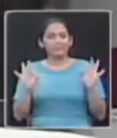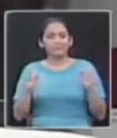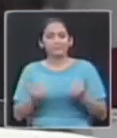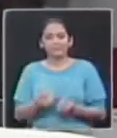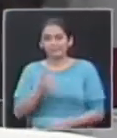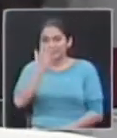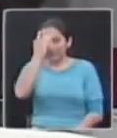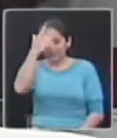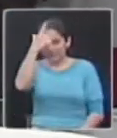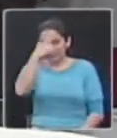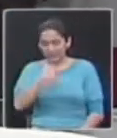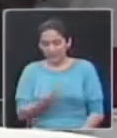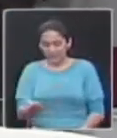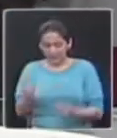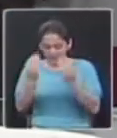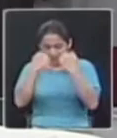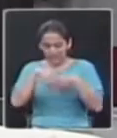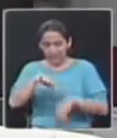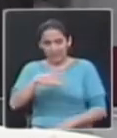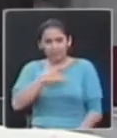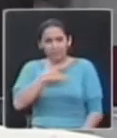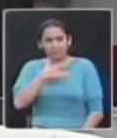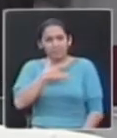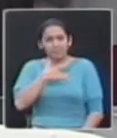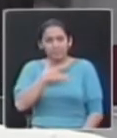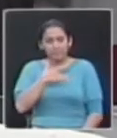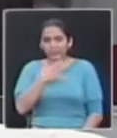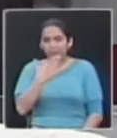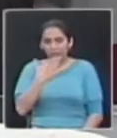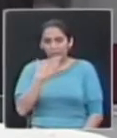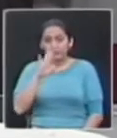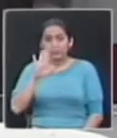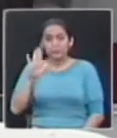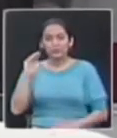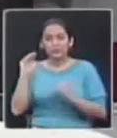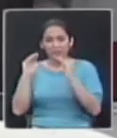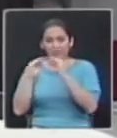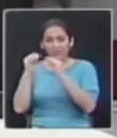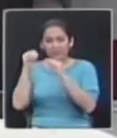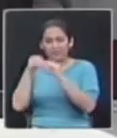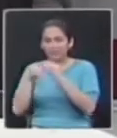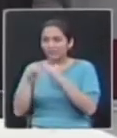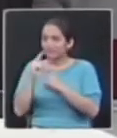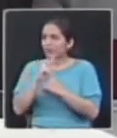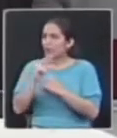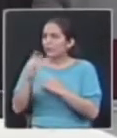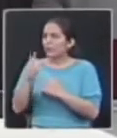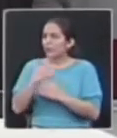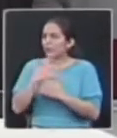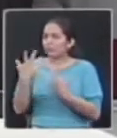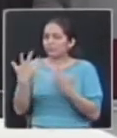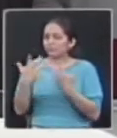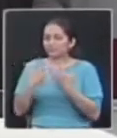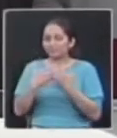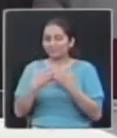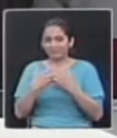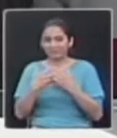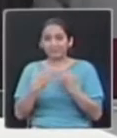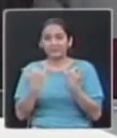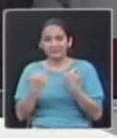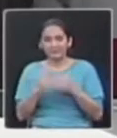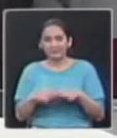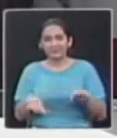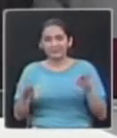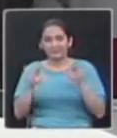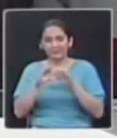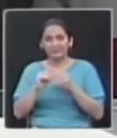todos los aspectos de su vida. Uno de ellos es su hogar, el lugar que habla de la persona que lo habita. Remodela tu casa con Rialto y esa transformación